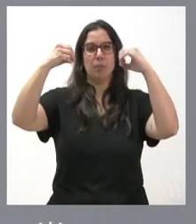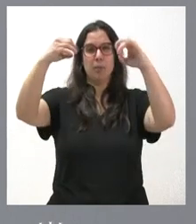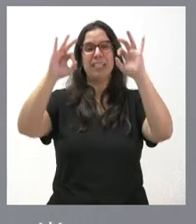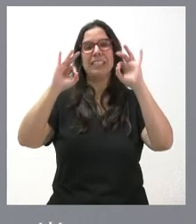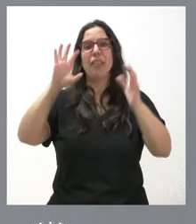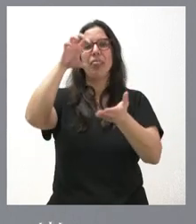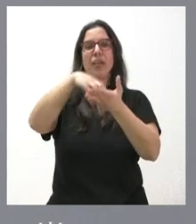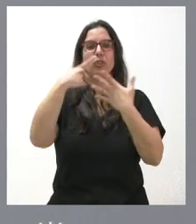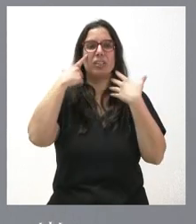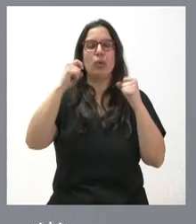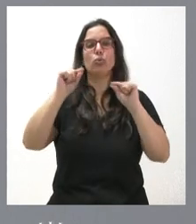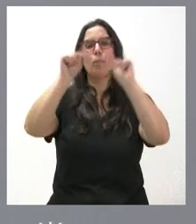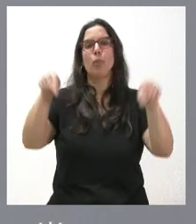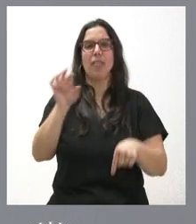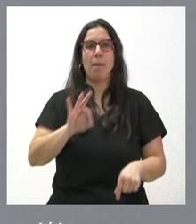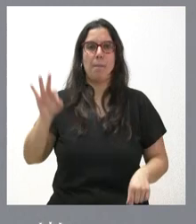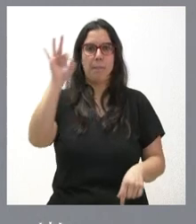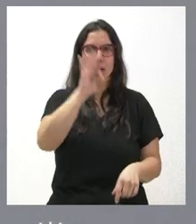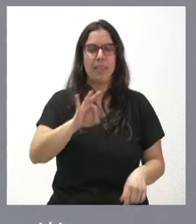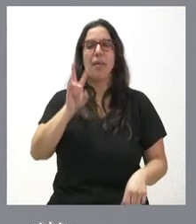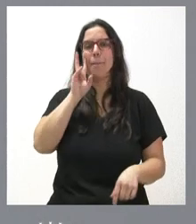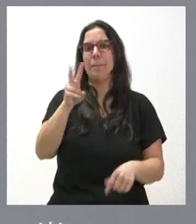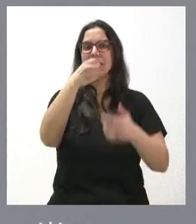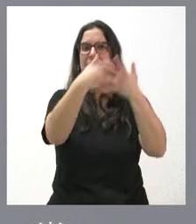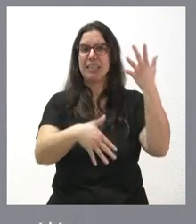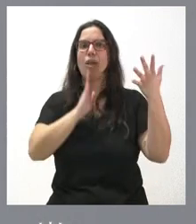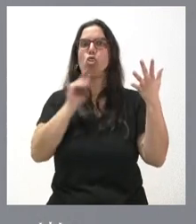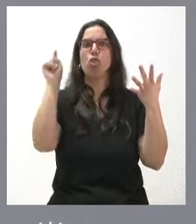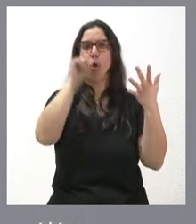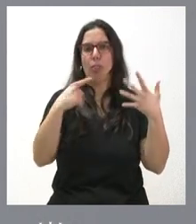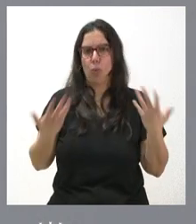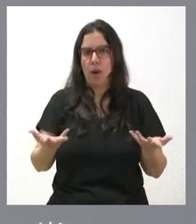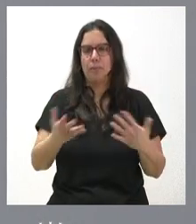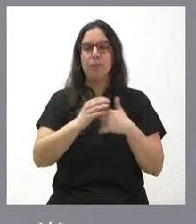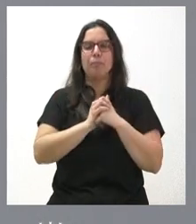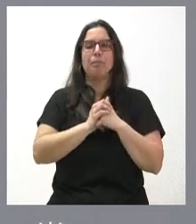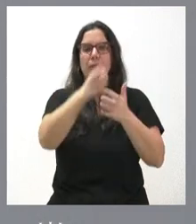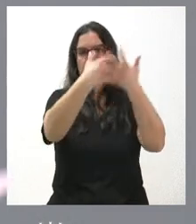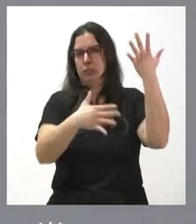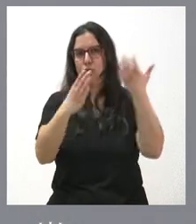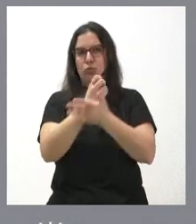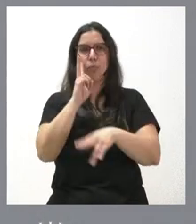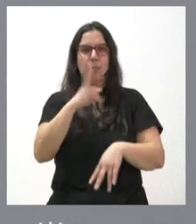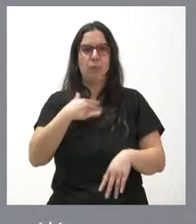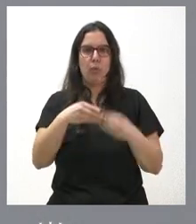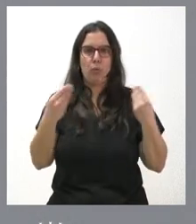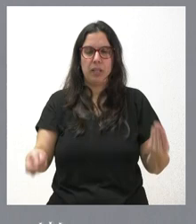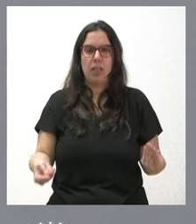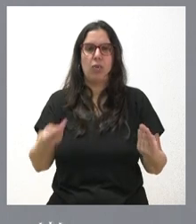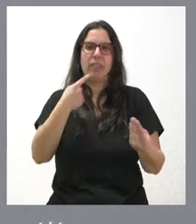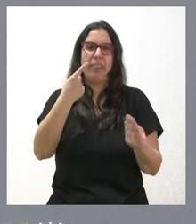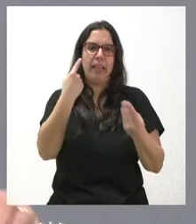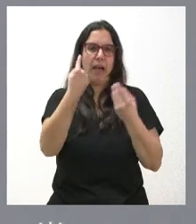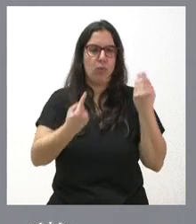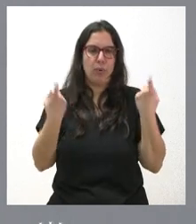de la provincia de Palencia tienen ustedes los centros de salud que se van a ver afectados la relación de todos ellos que no les cito